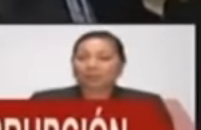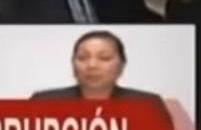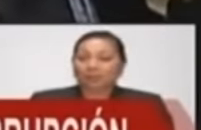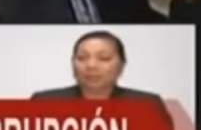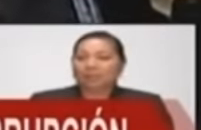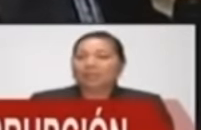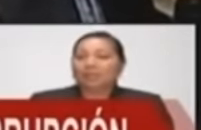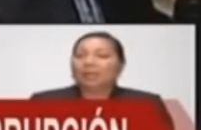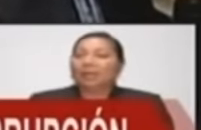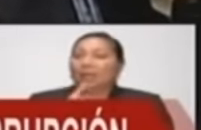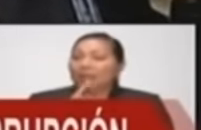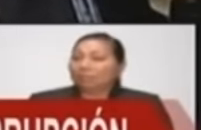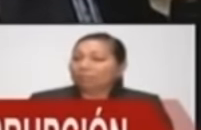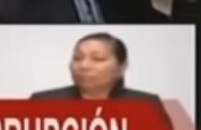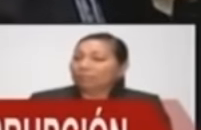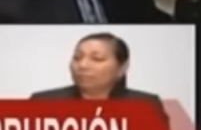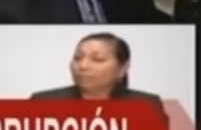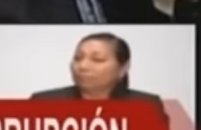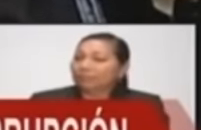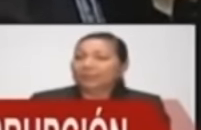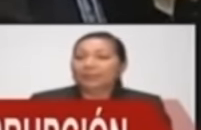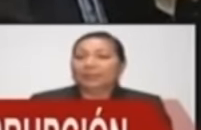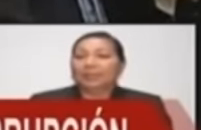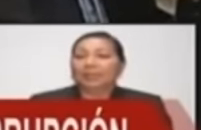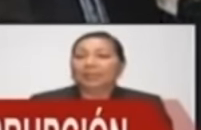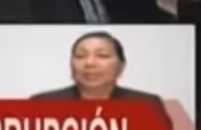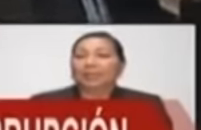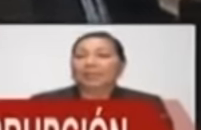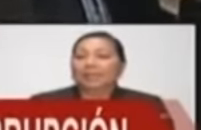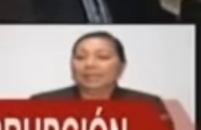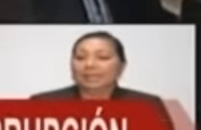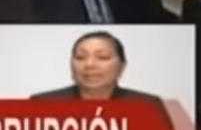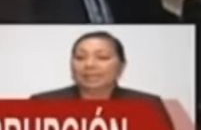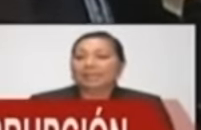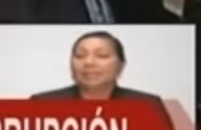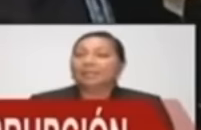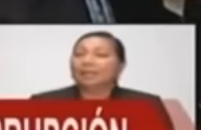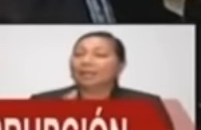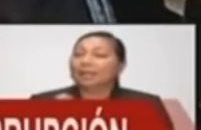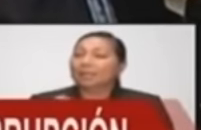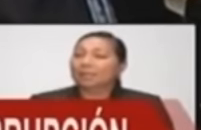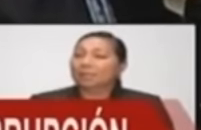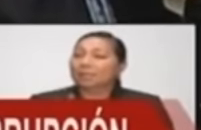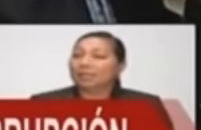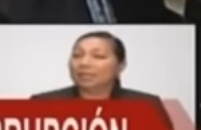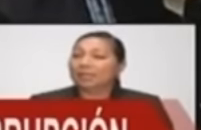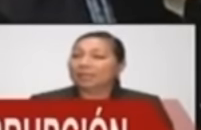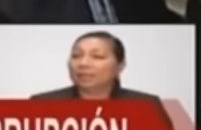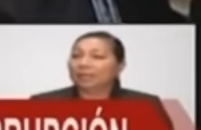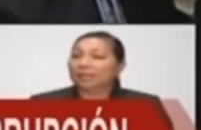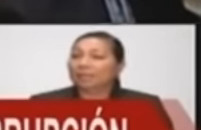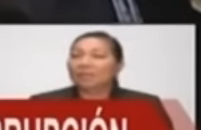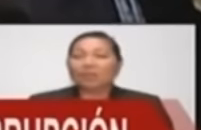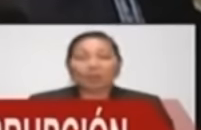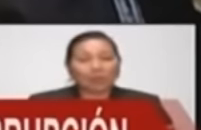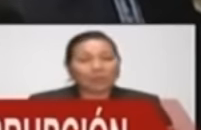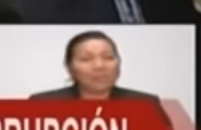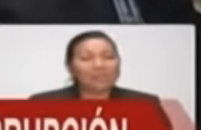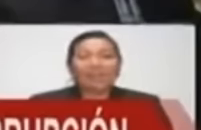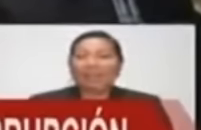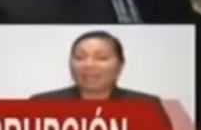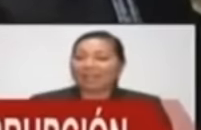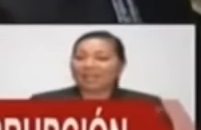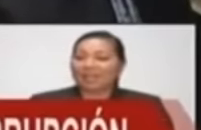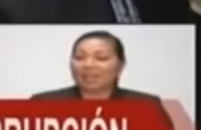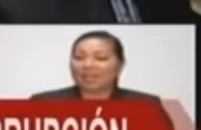Constitución, quienes han trabajado firmemente en que esta imprescriptibilidad sea una realidad el